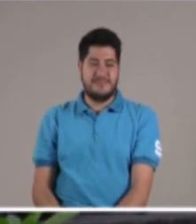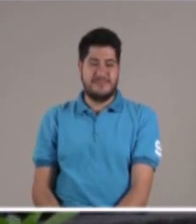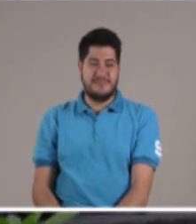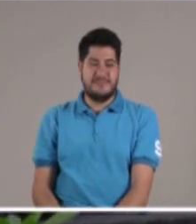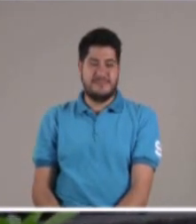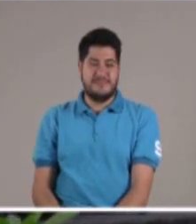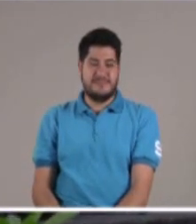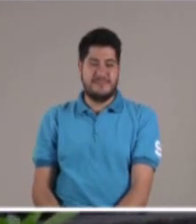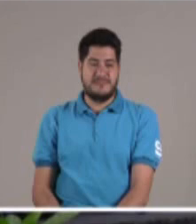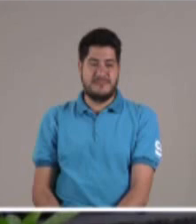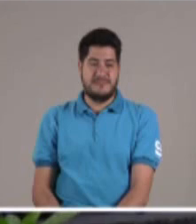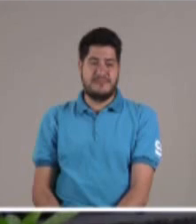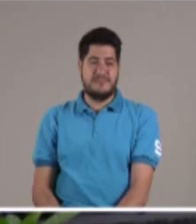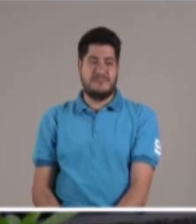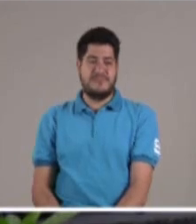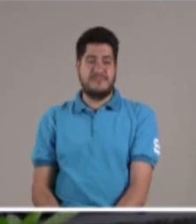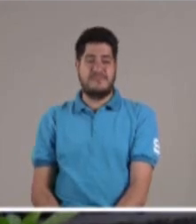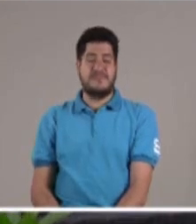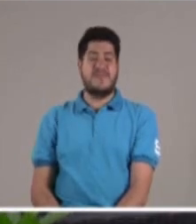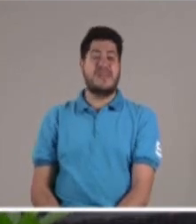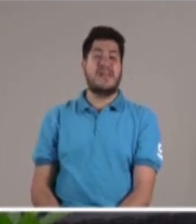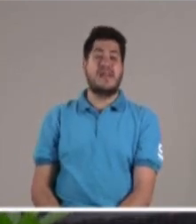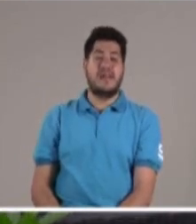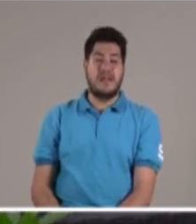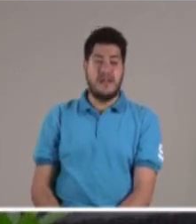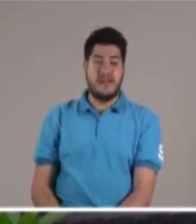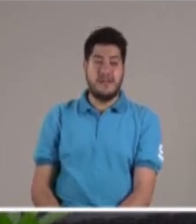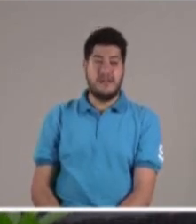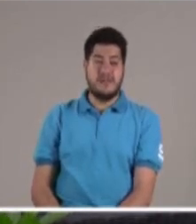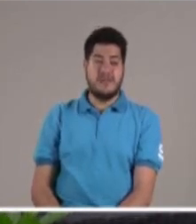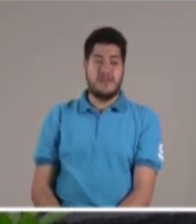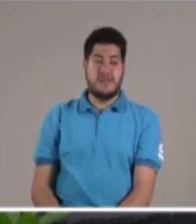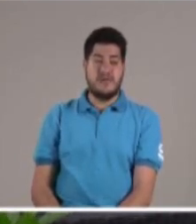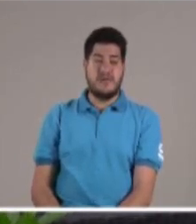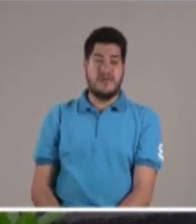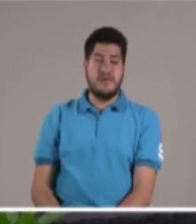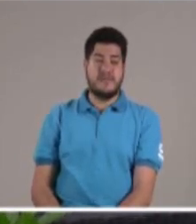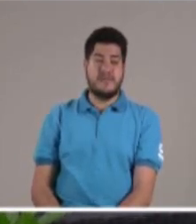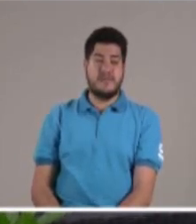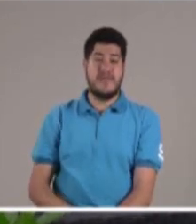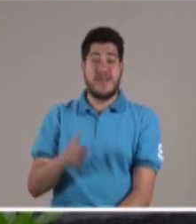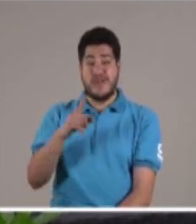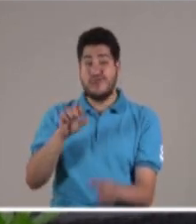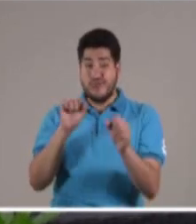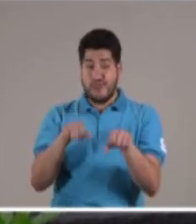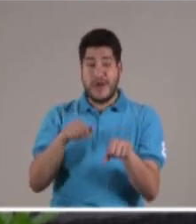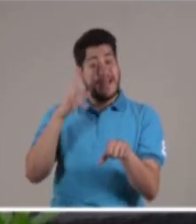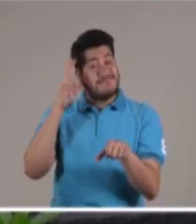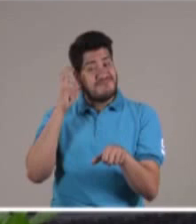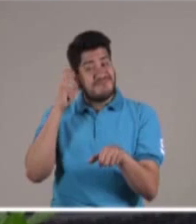entonces y uno puede ir a esos lugares sin ir físicamente